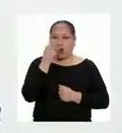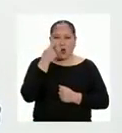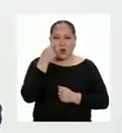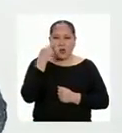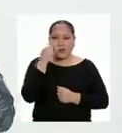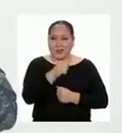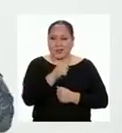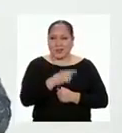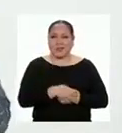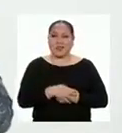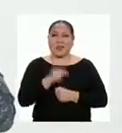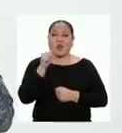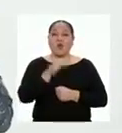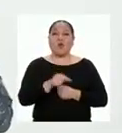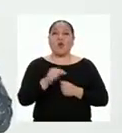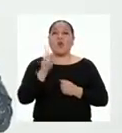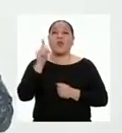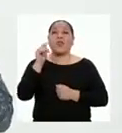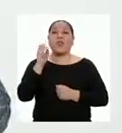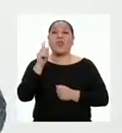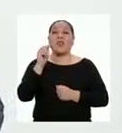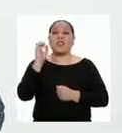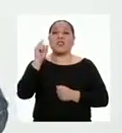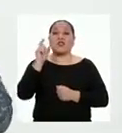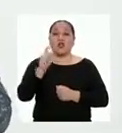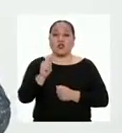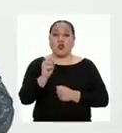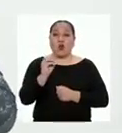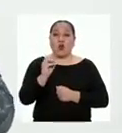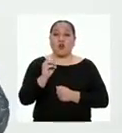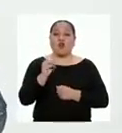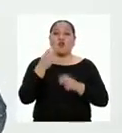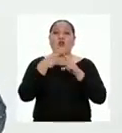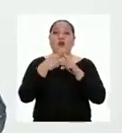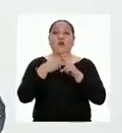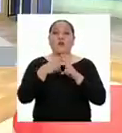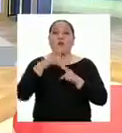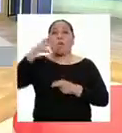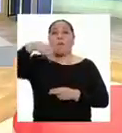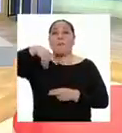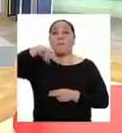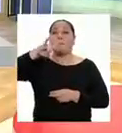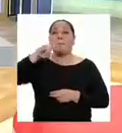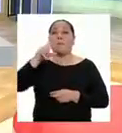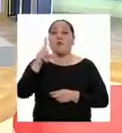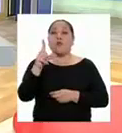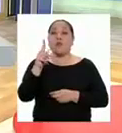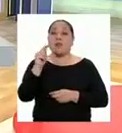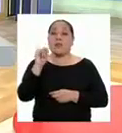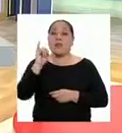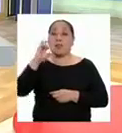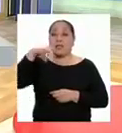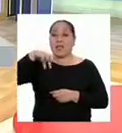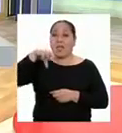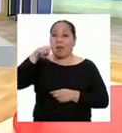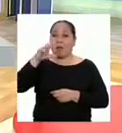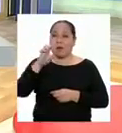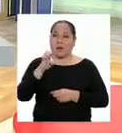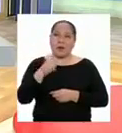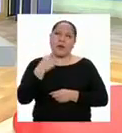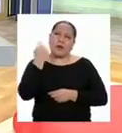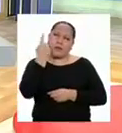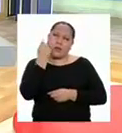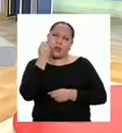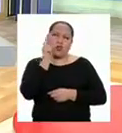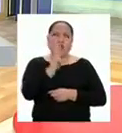lo presento. Un texto como este es denominado texto múltiple. Entiendo que son 2 o más textos